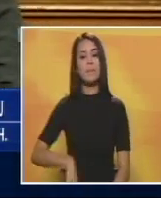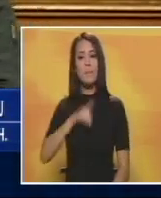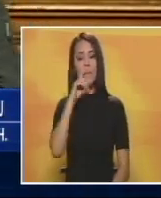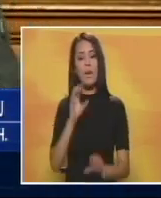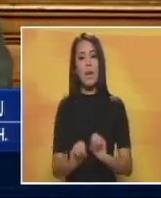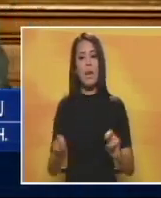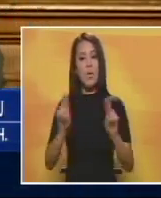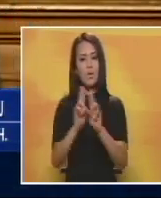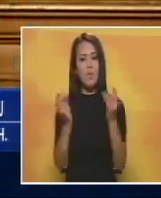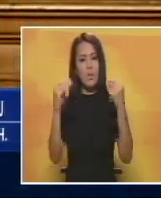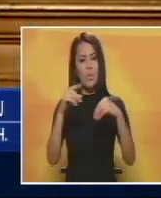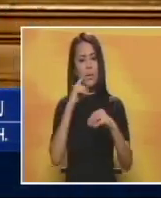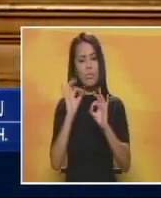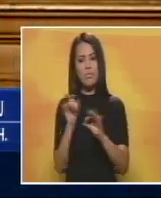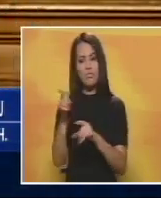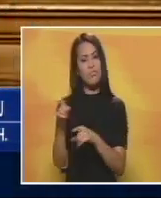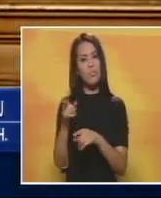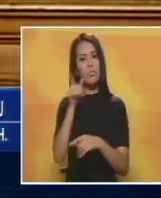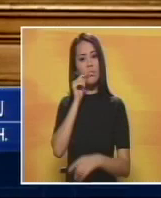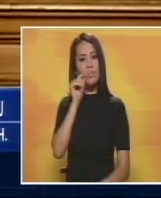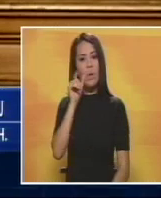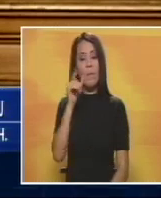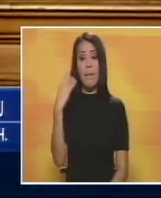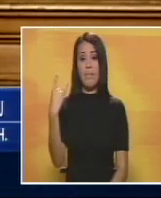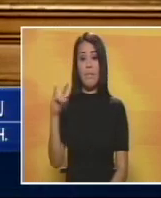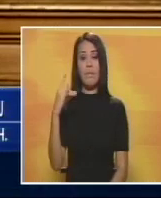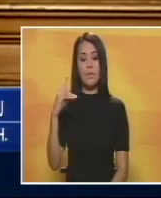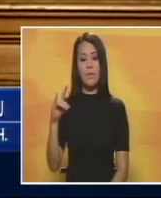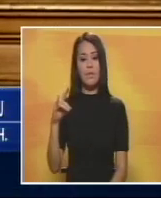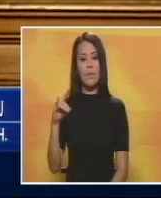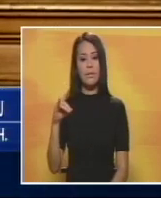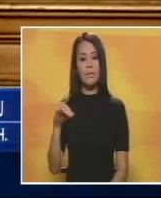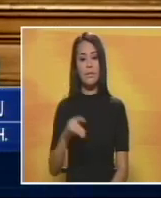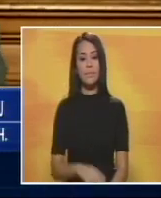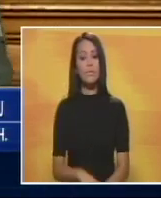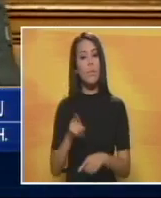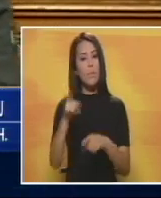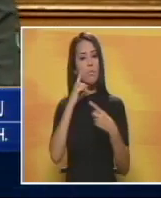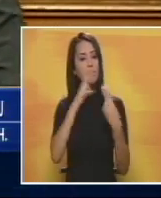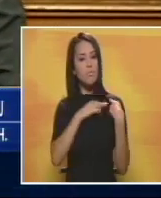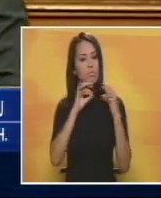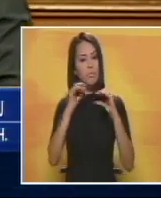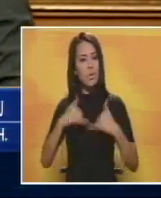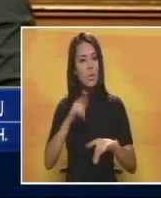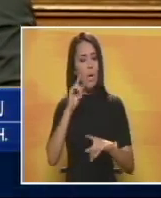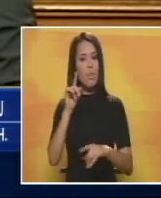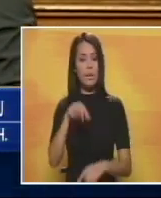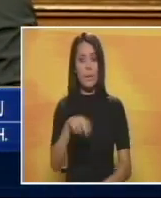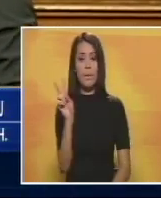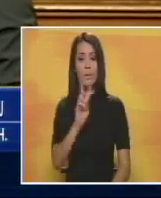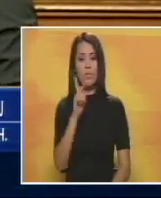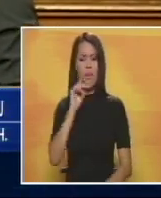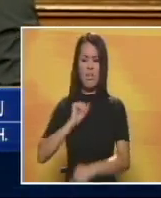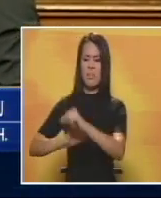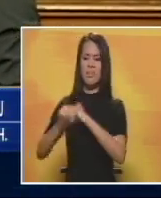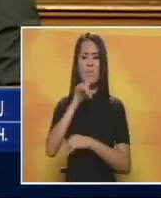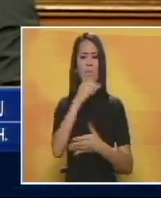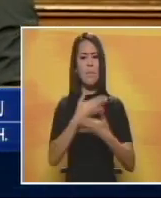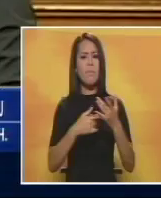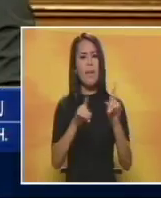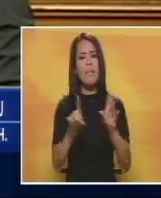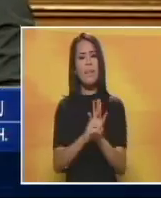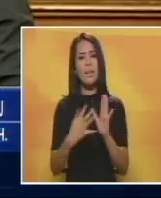acuerdo para declarar al presidente de Bolivia, Evo Morales, como hijo ilustre de Venezuela, y el rechazo al informe de la Comisión de